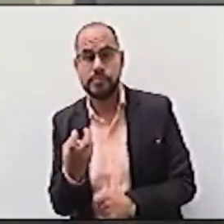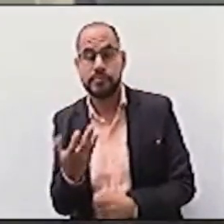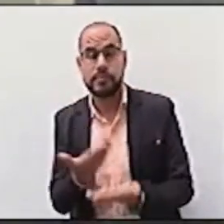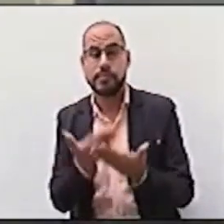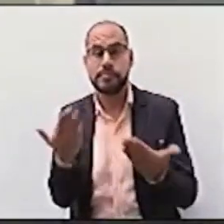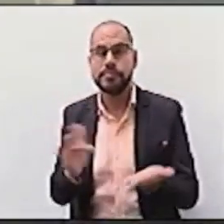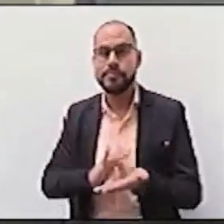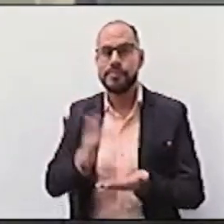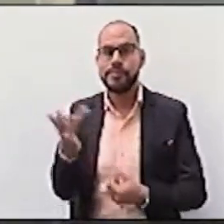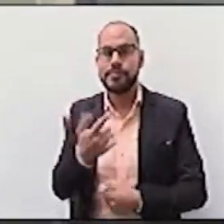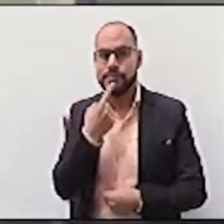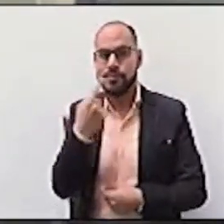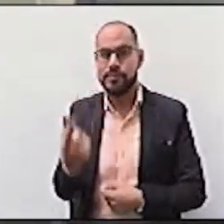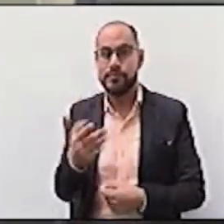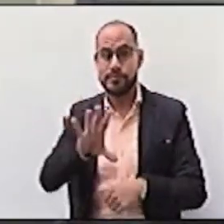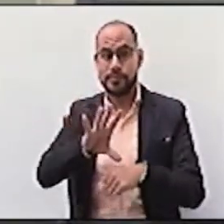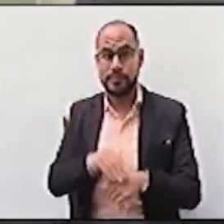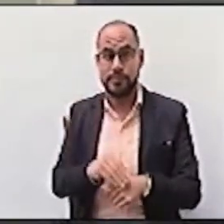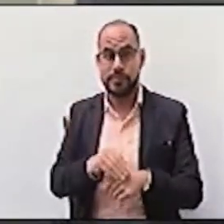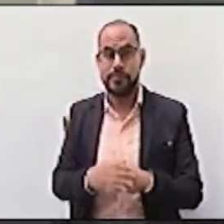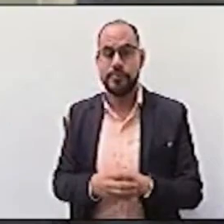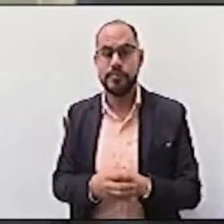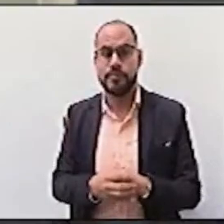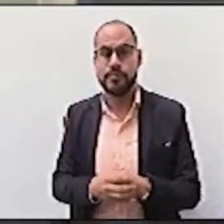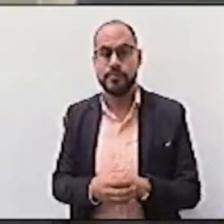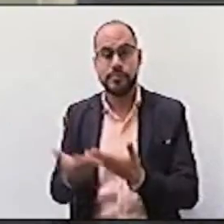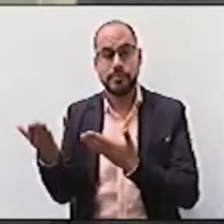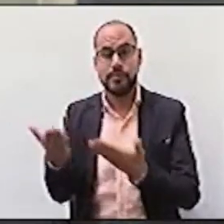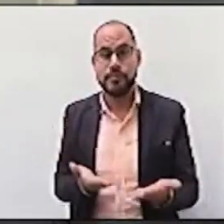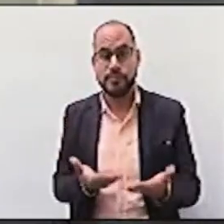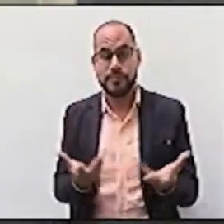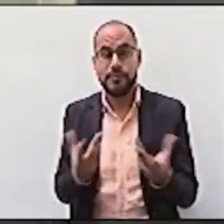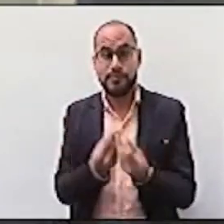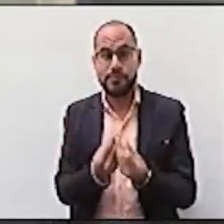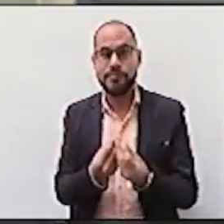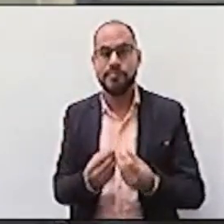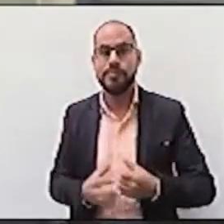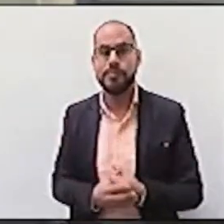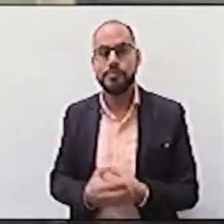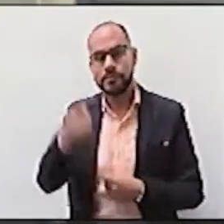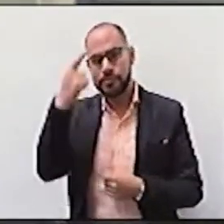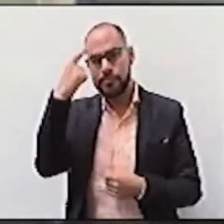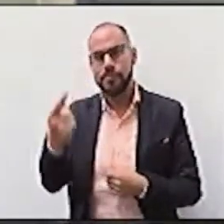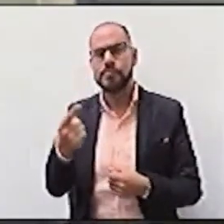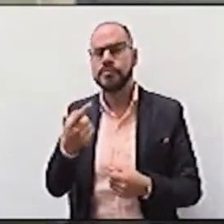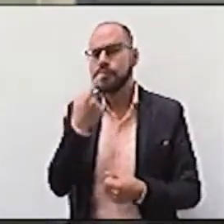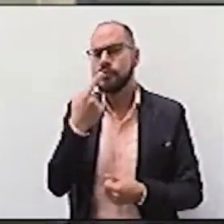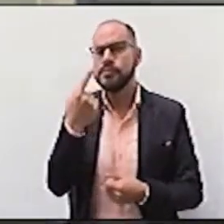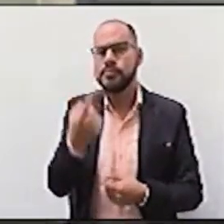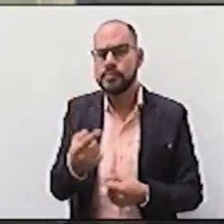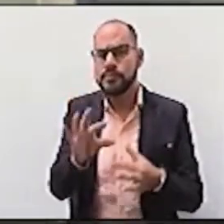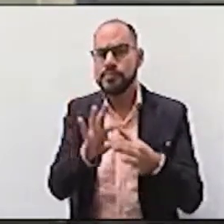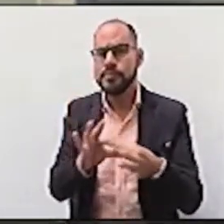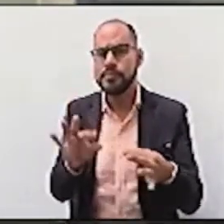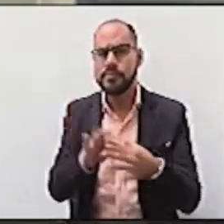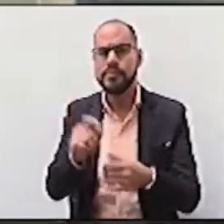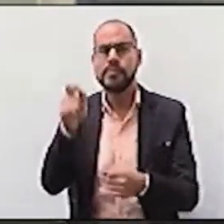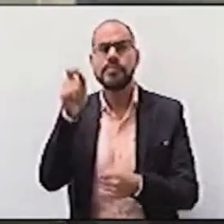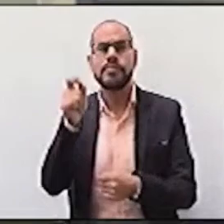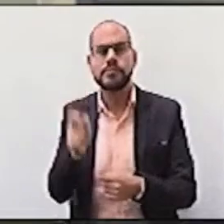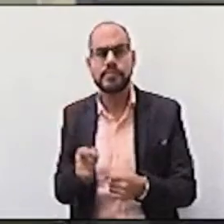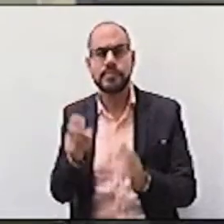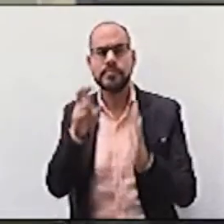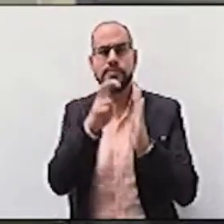agradecemos el que se nos permita estar aquí con ustedes para comentarles en qué